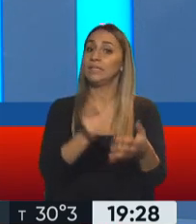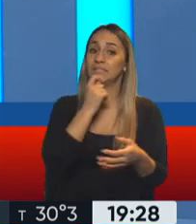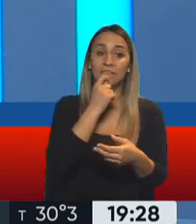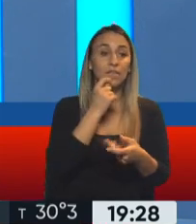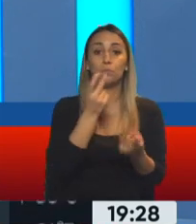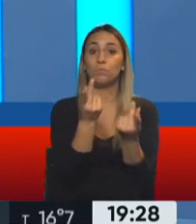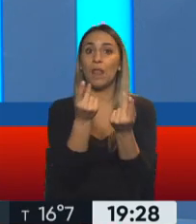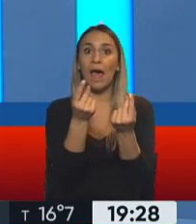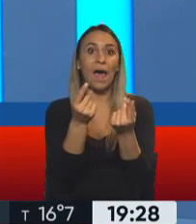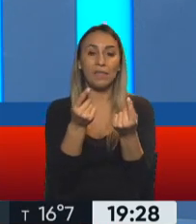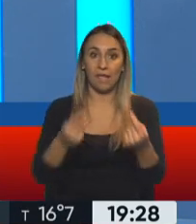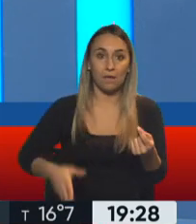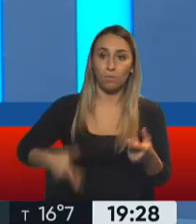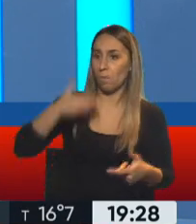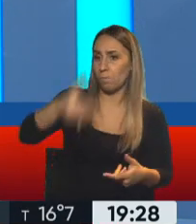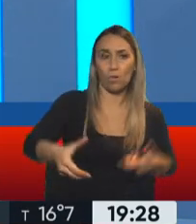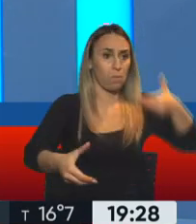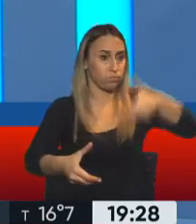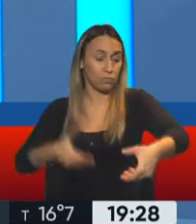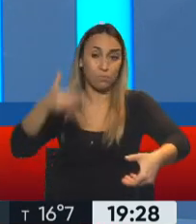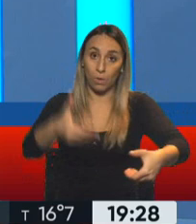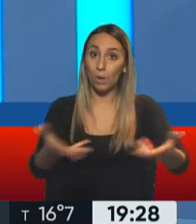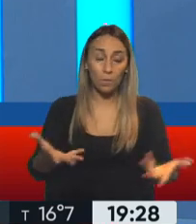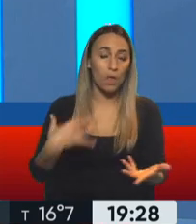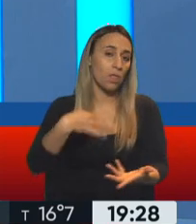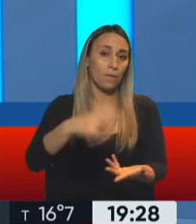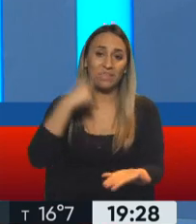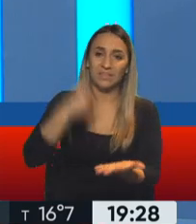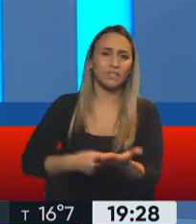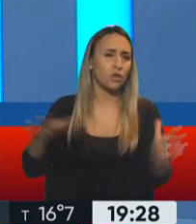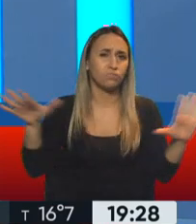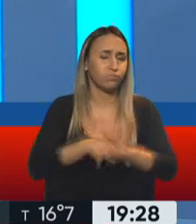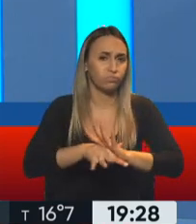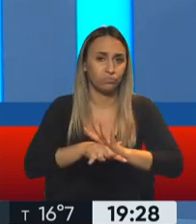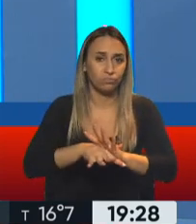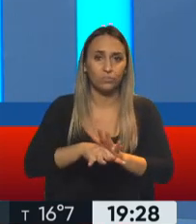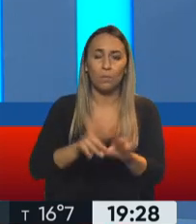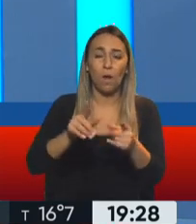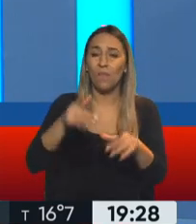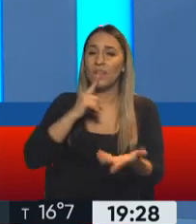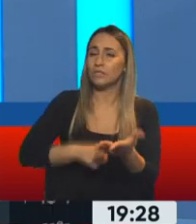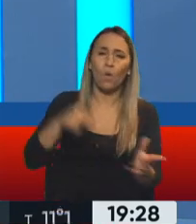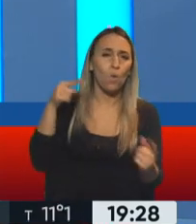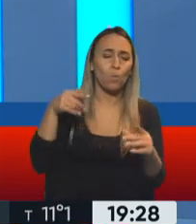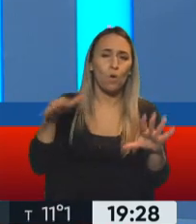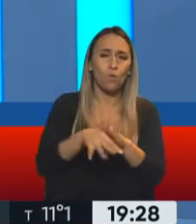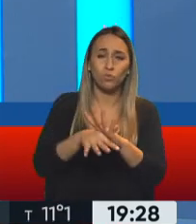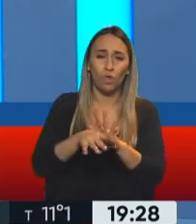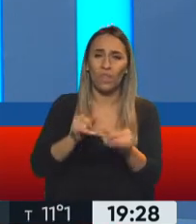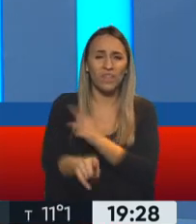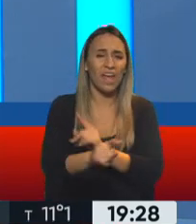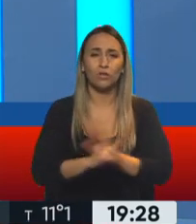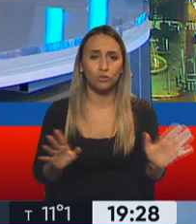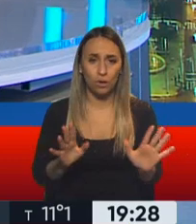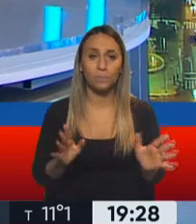calle, bueno, hay que ir efectivamente con decisiones más concretas, ¿no? Que vayan más al hueso. Vos me dirás, ¿pones plata en la calle? Sí, generás